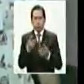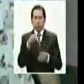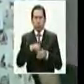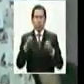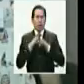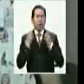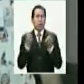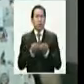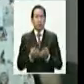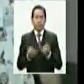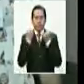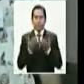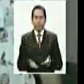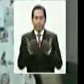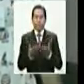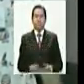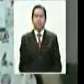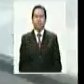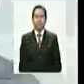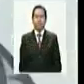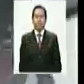Tawiche Aguilera. Adelante con todos los detalles.